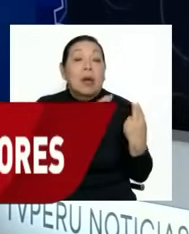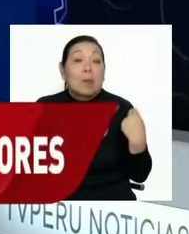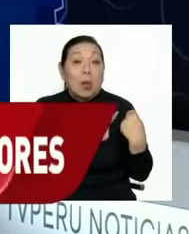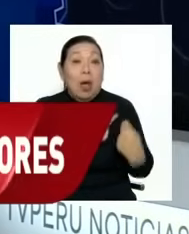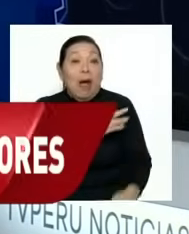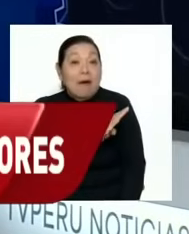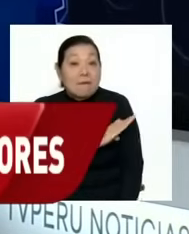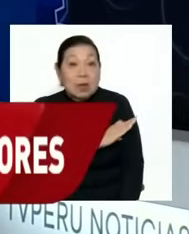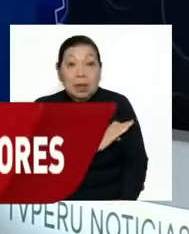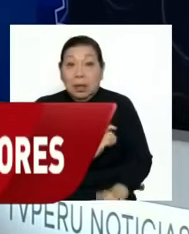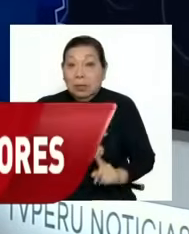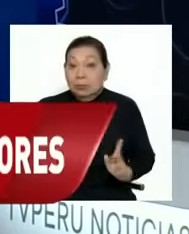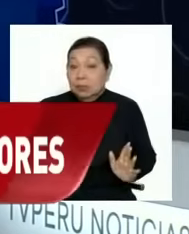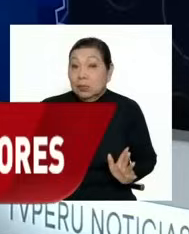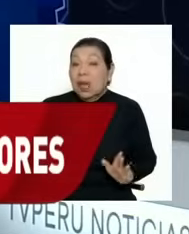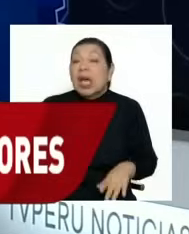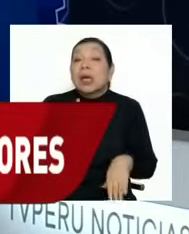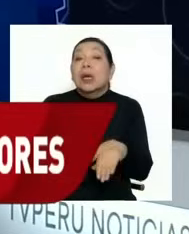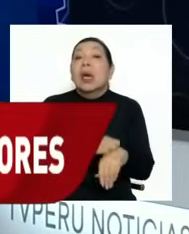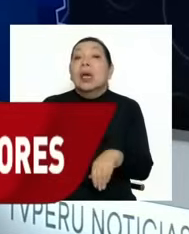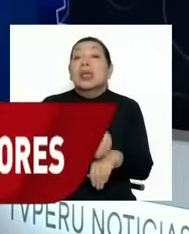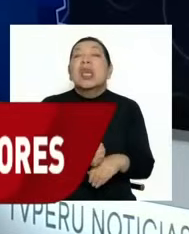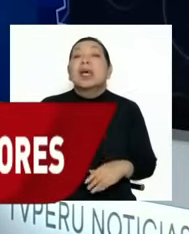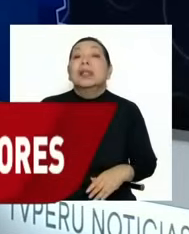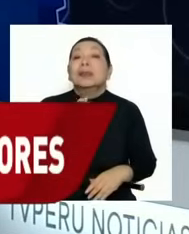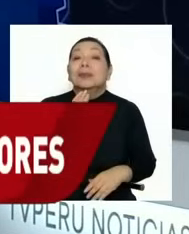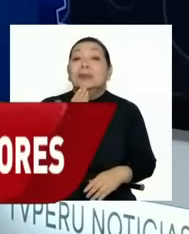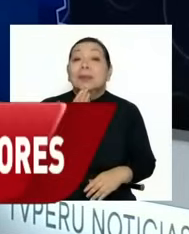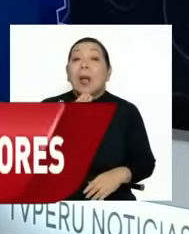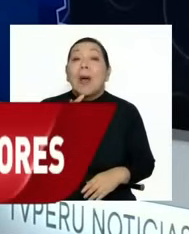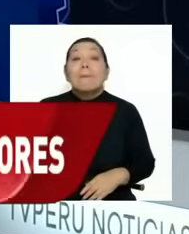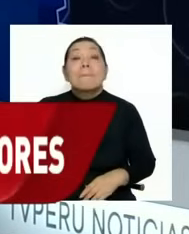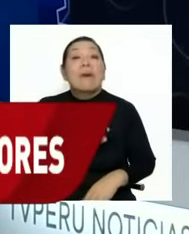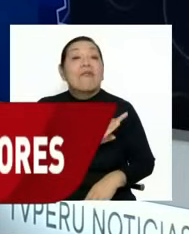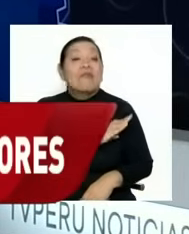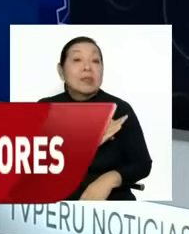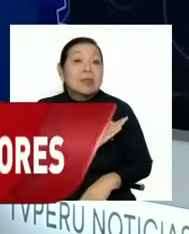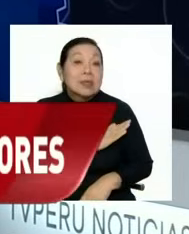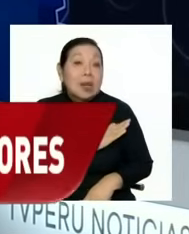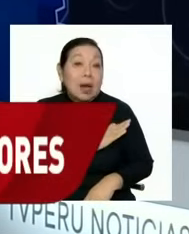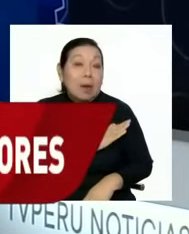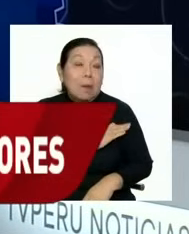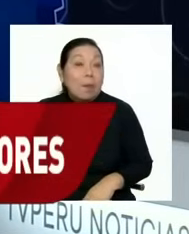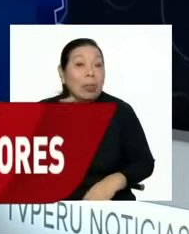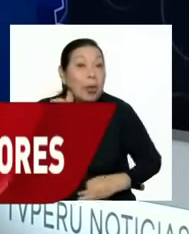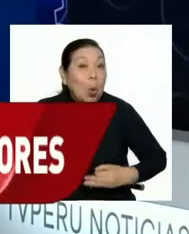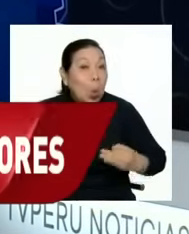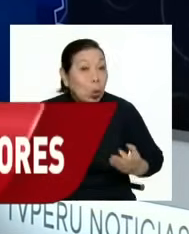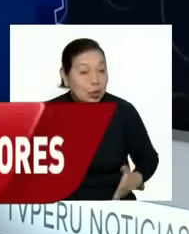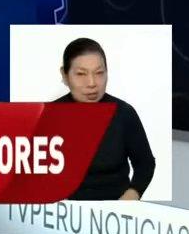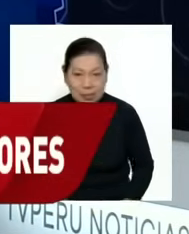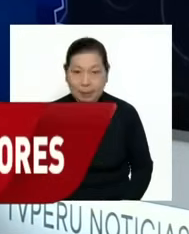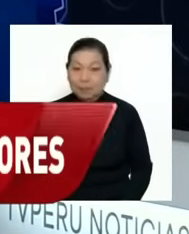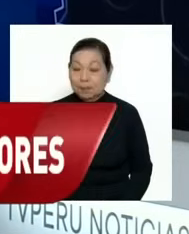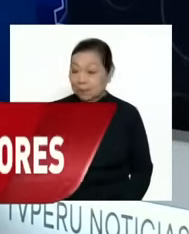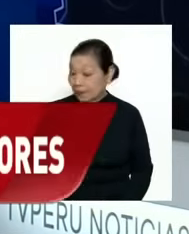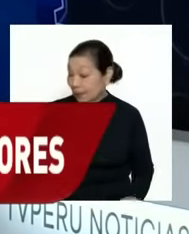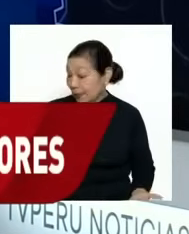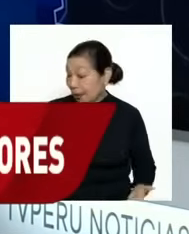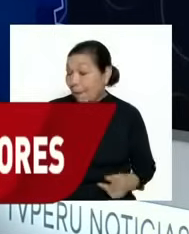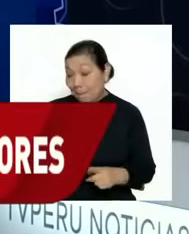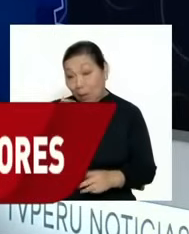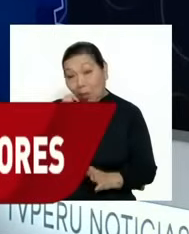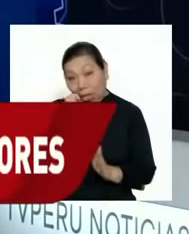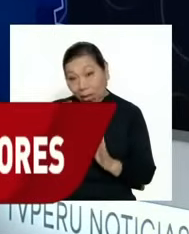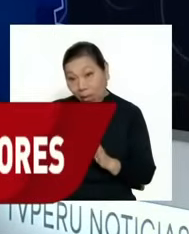Si están en la calle, es responsabilidad exclusiva del Ministerio Público y del Poder Judicial. Y te voy a contar algo. Sí.